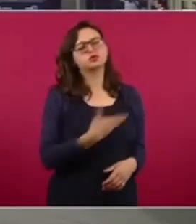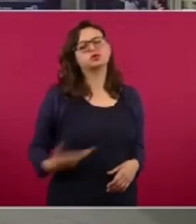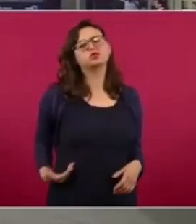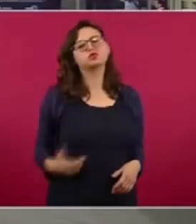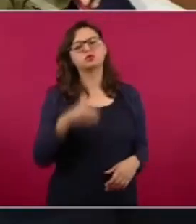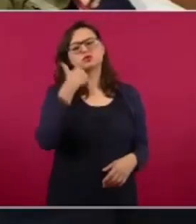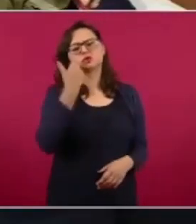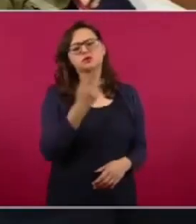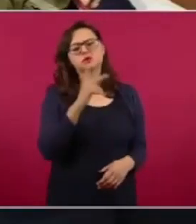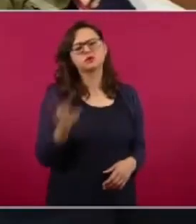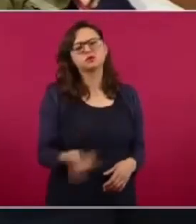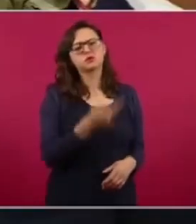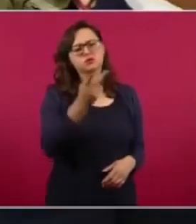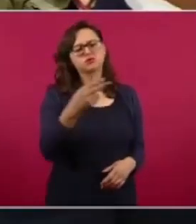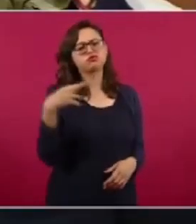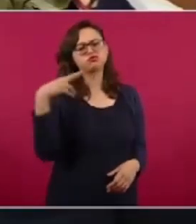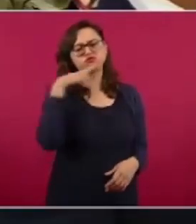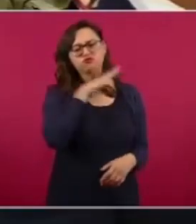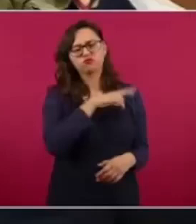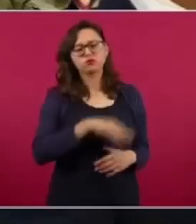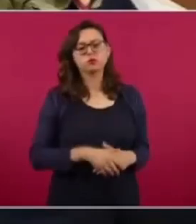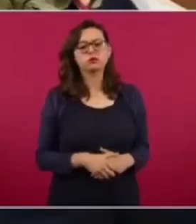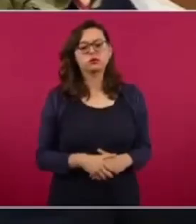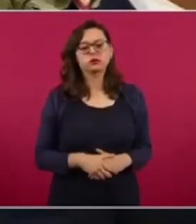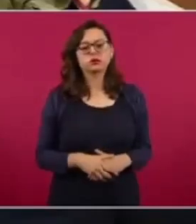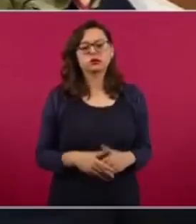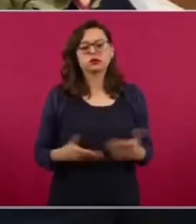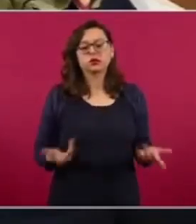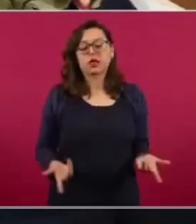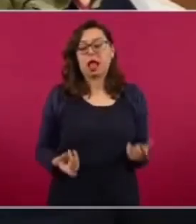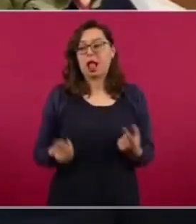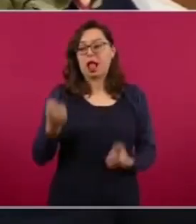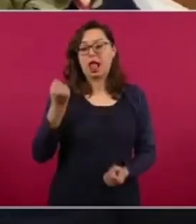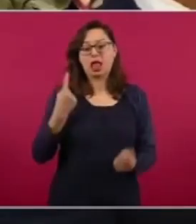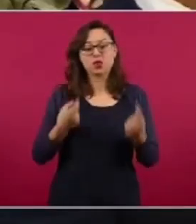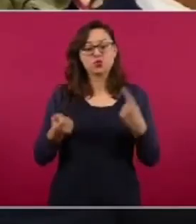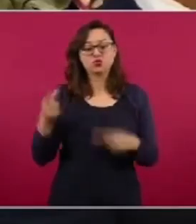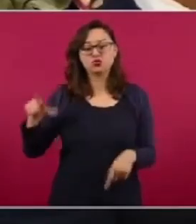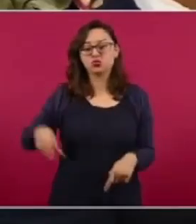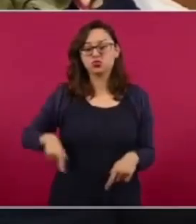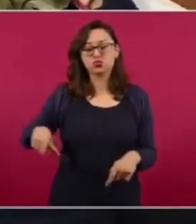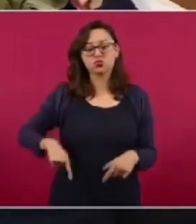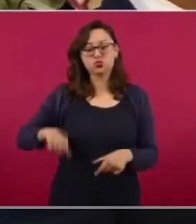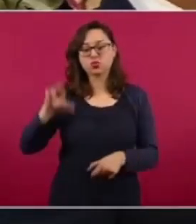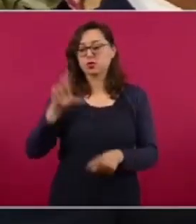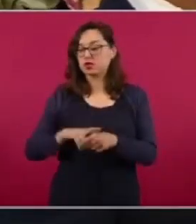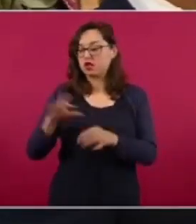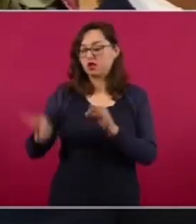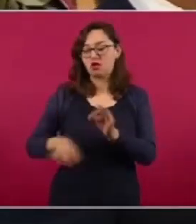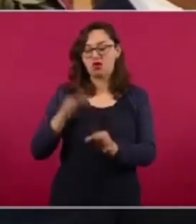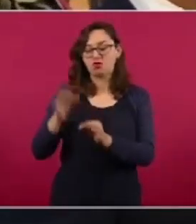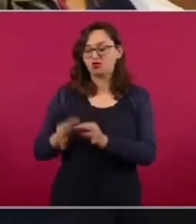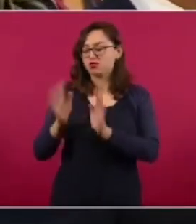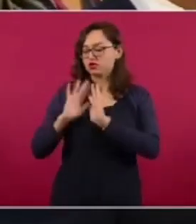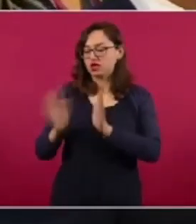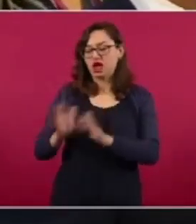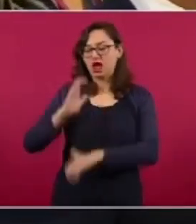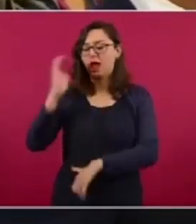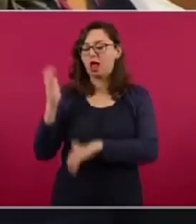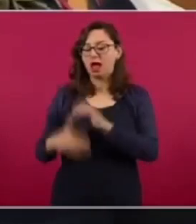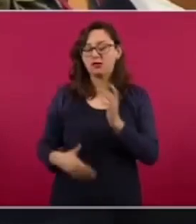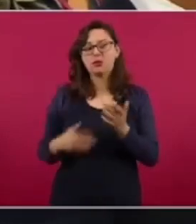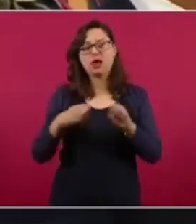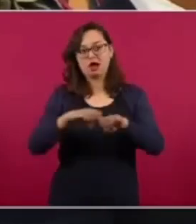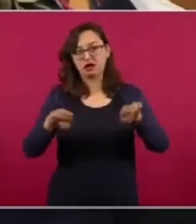este dato. Viene también, bueno, vienen gobernadores salientes, los va a invitar a su gabinete a conformar. Algunos sí.